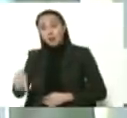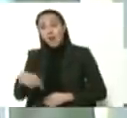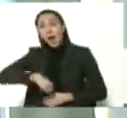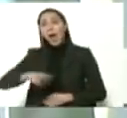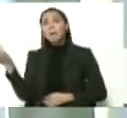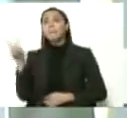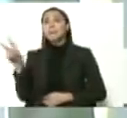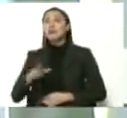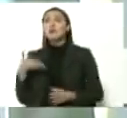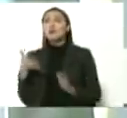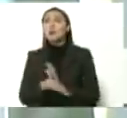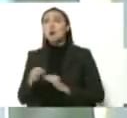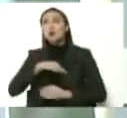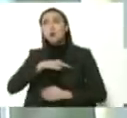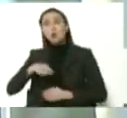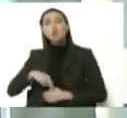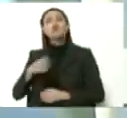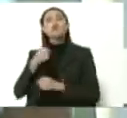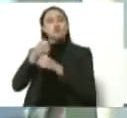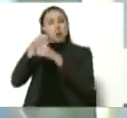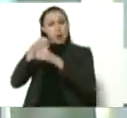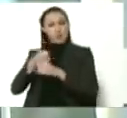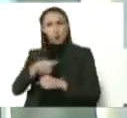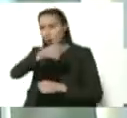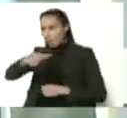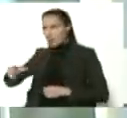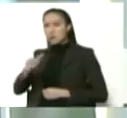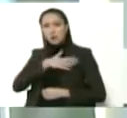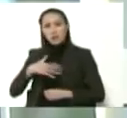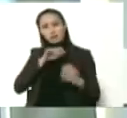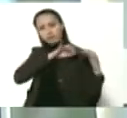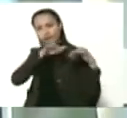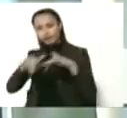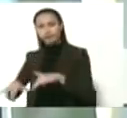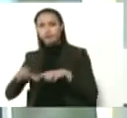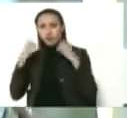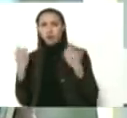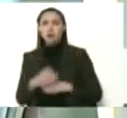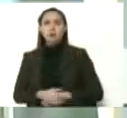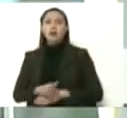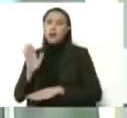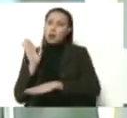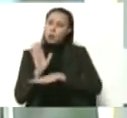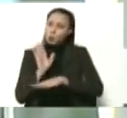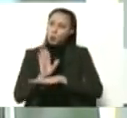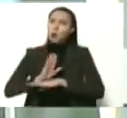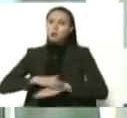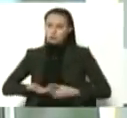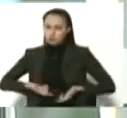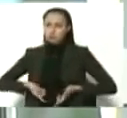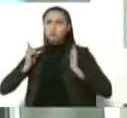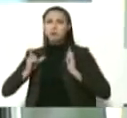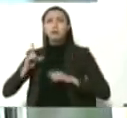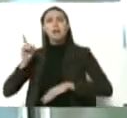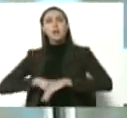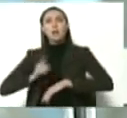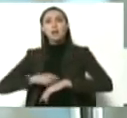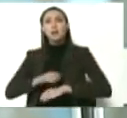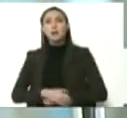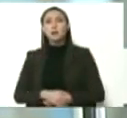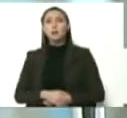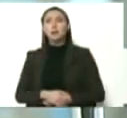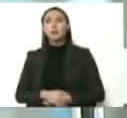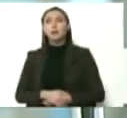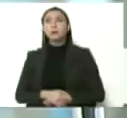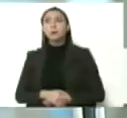Venezuela que aquí lo vamos a estar esperando. Siempre con la seguridad de que aquí no vamos a permitir en esos tiempos ni armas